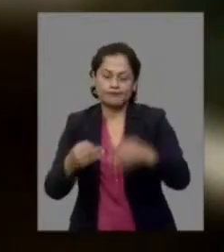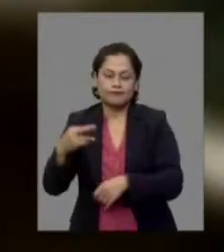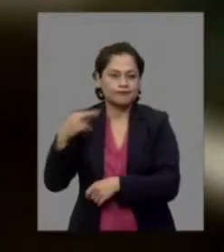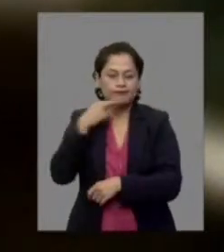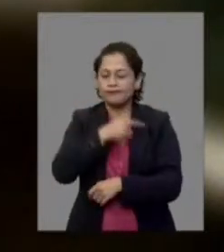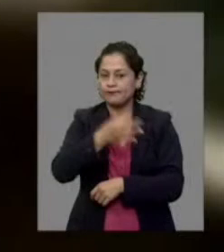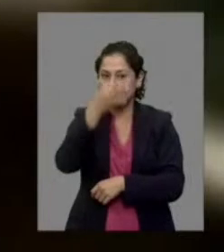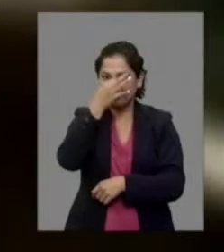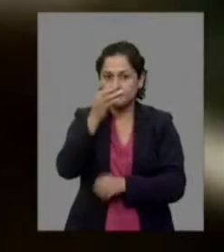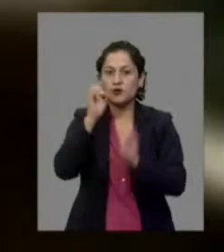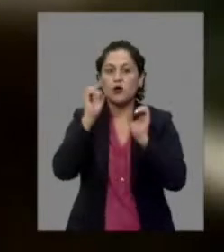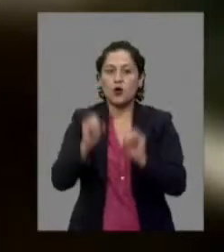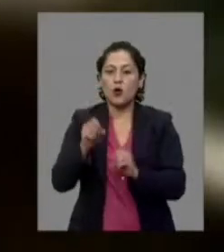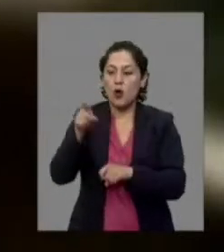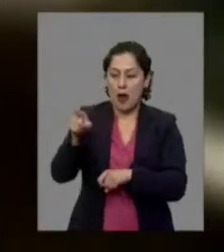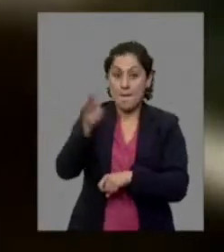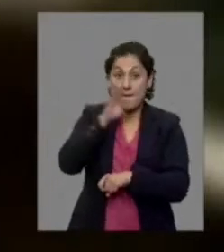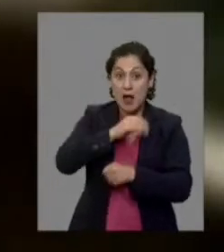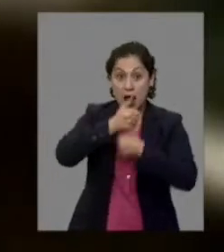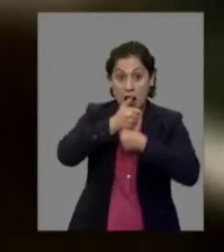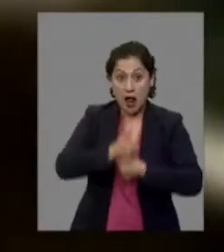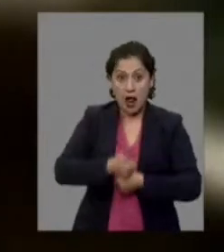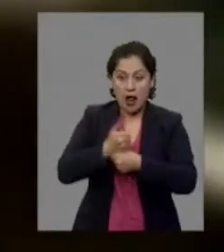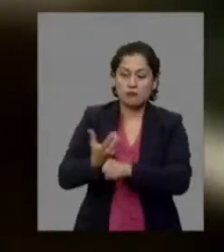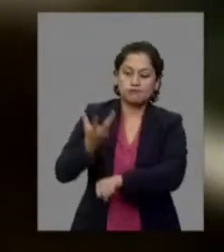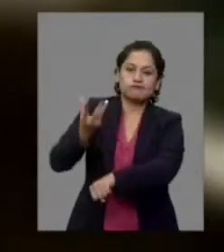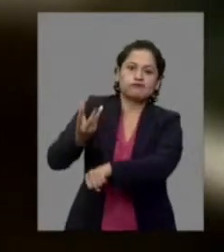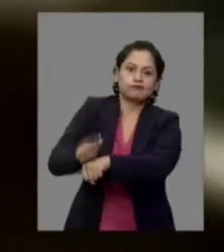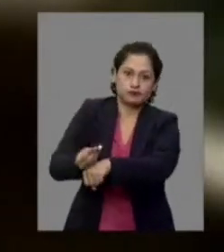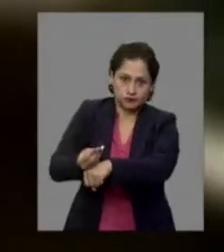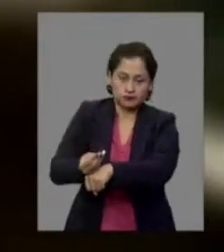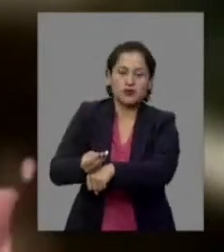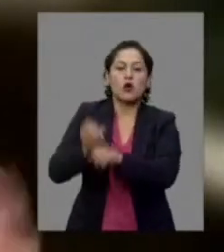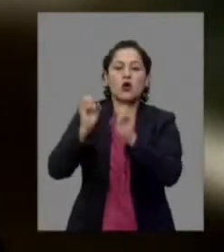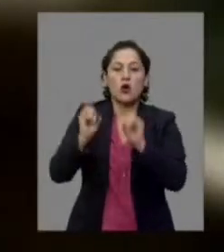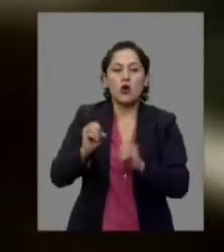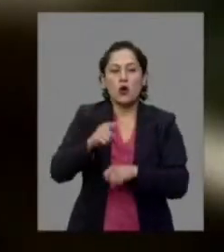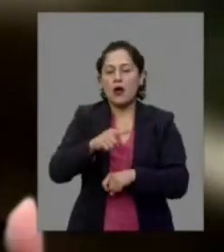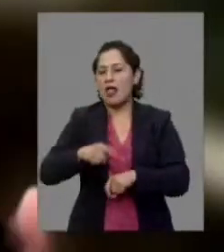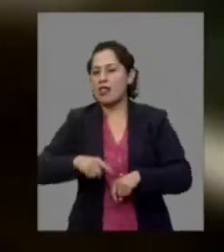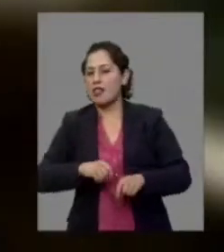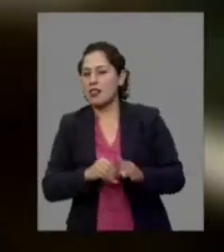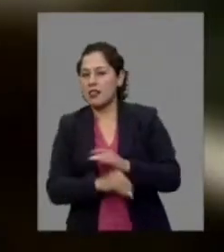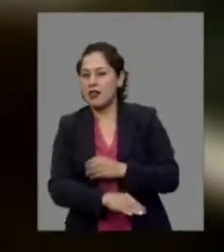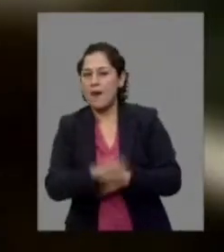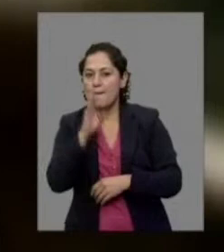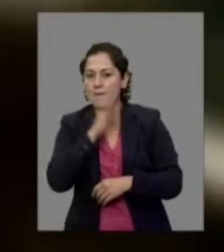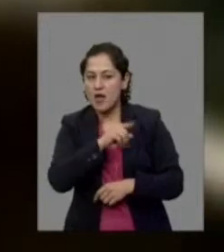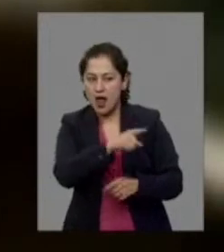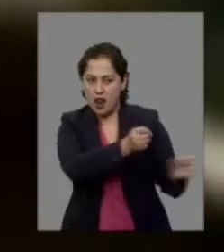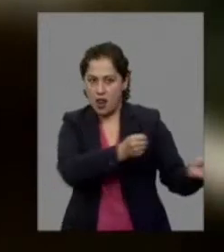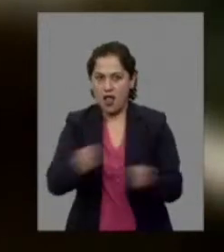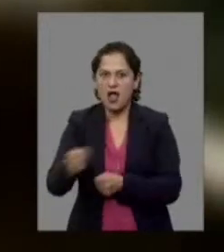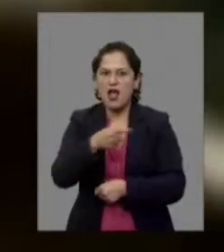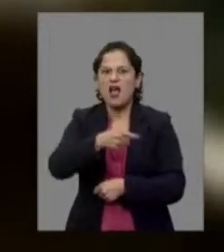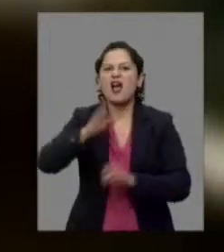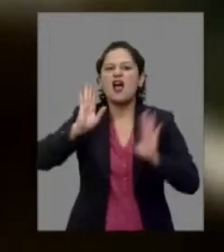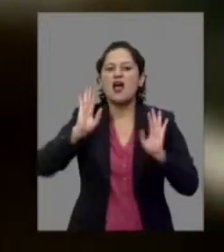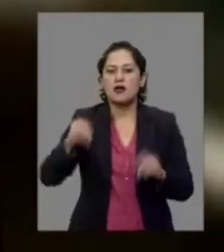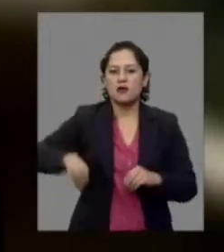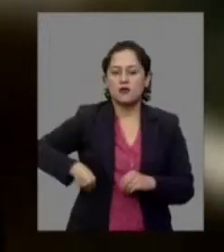reparación del daño, la no autoincriminación, en fin, el arraigo, el traslado de